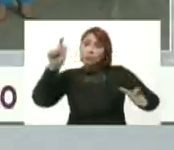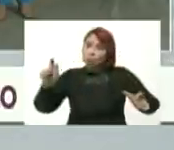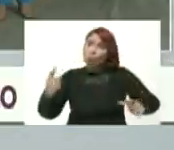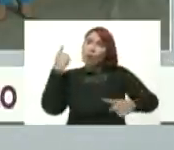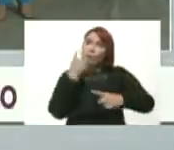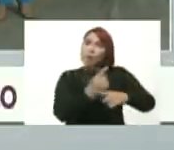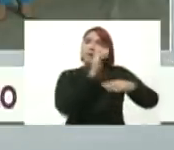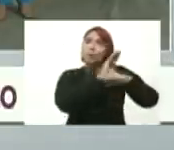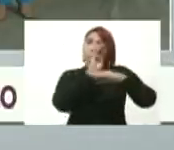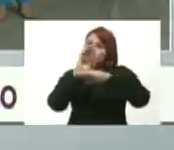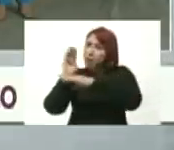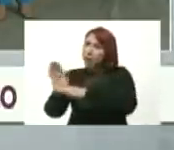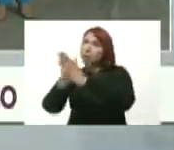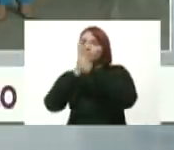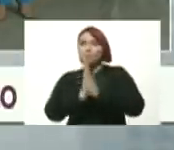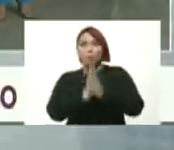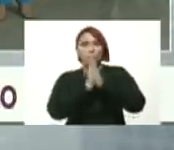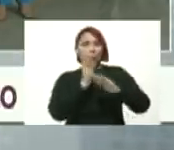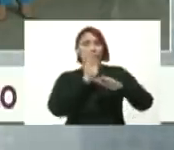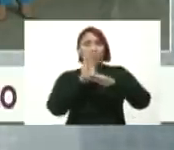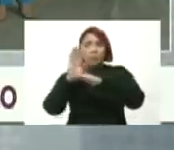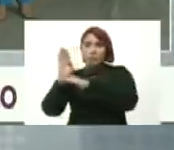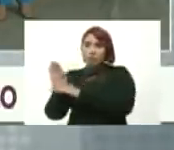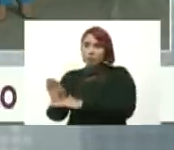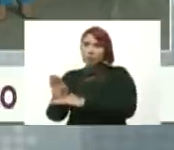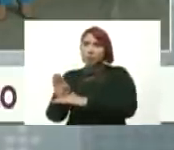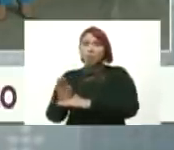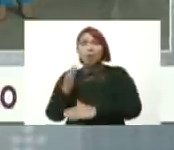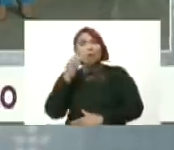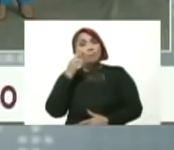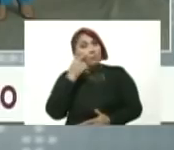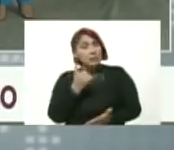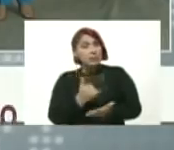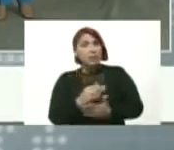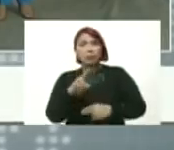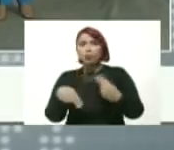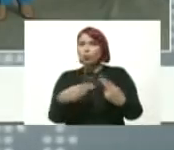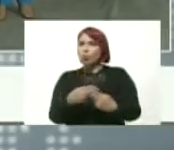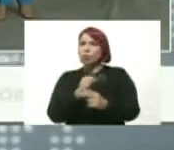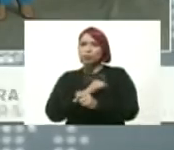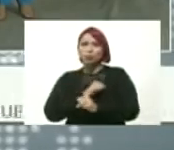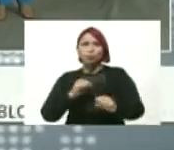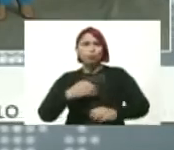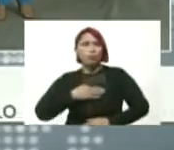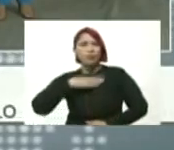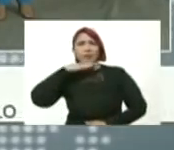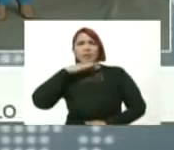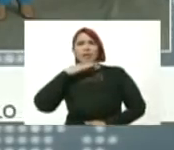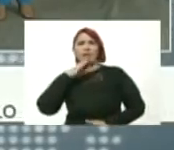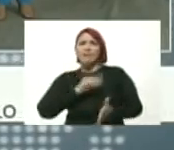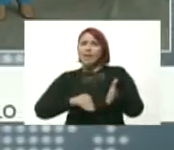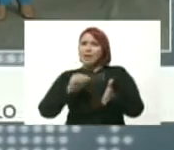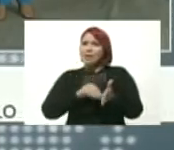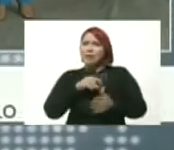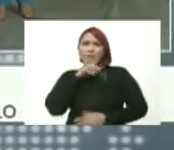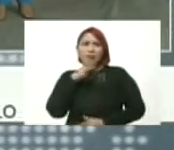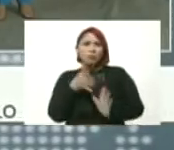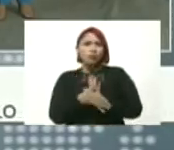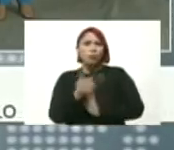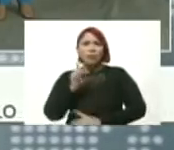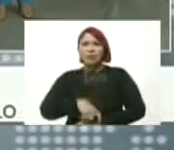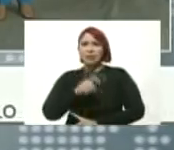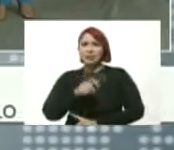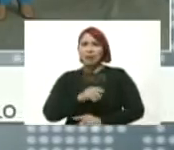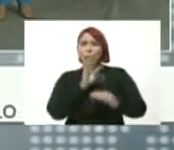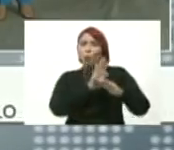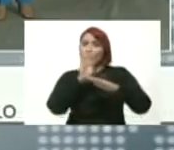cuidarse cuidarse miren no nunca será suficiente las veces que hablemos de la necesidad de cuidarse